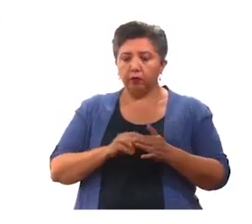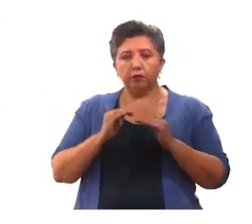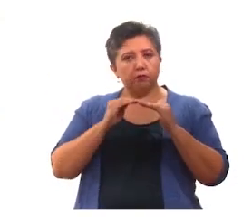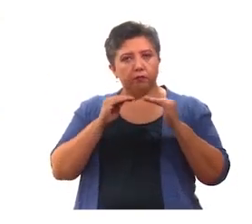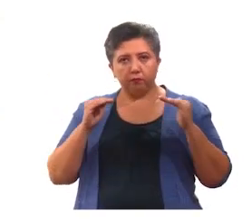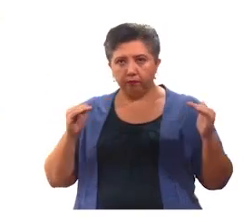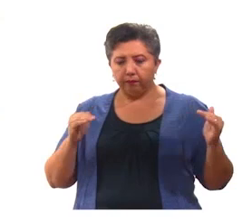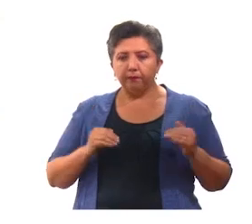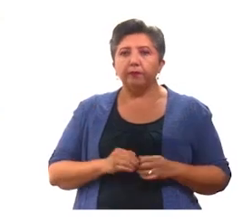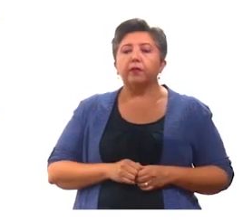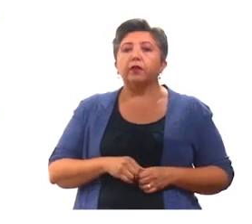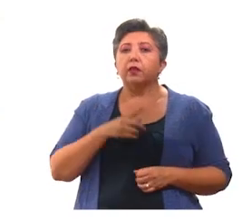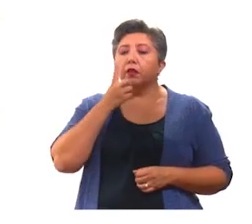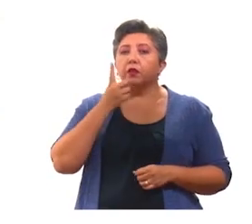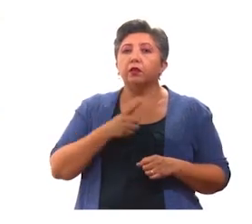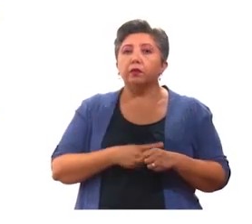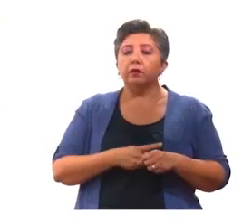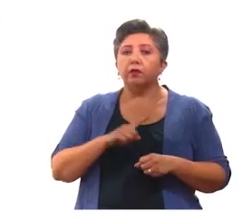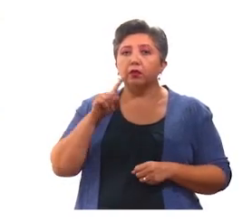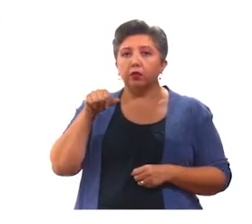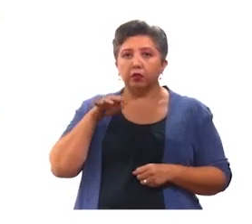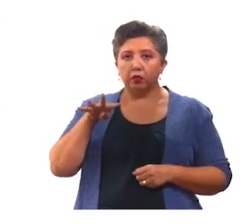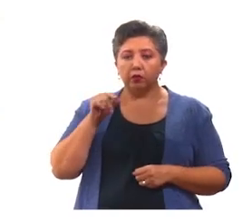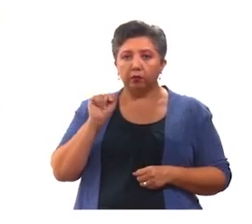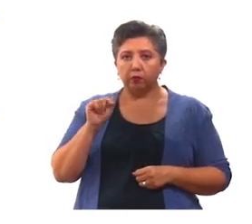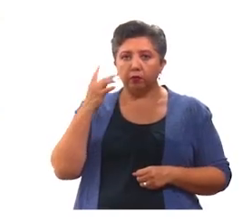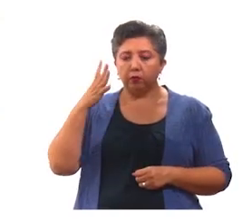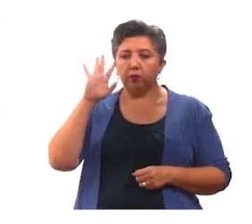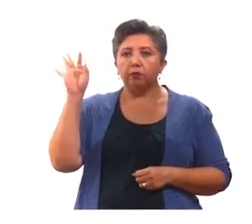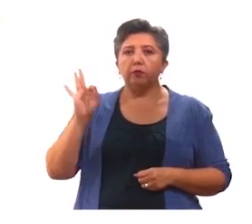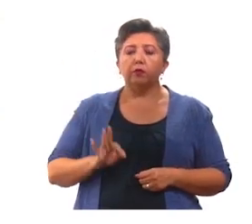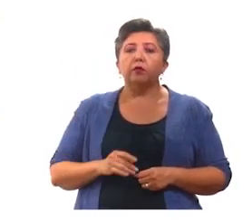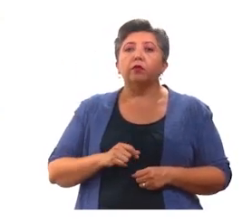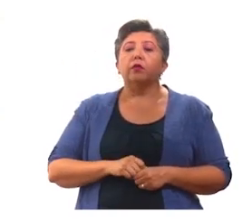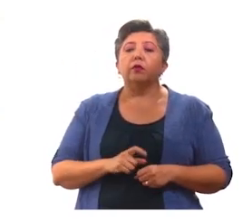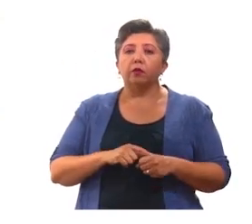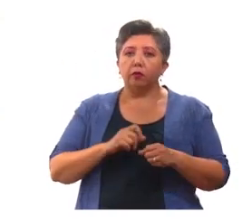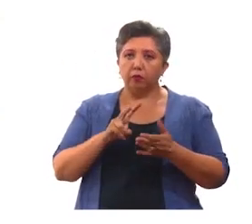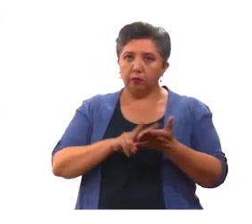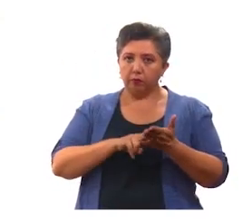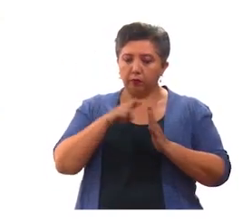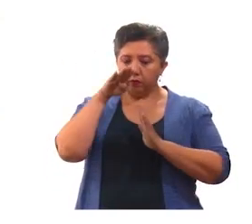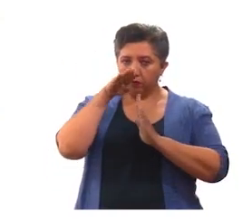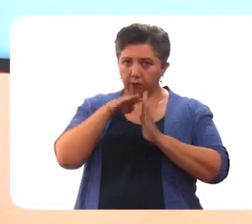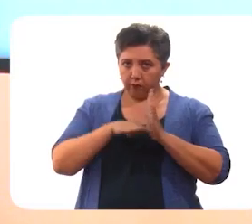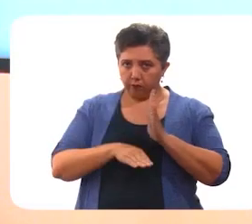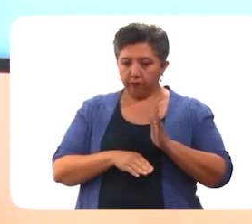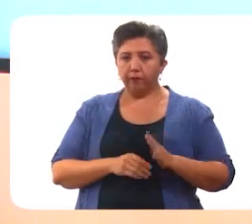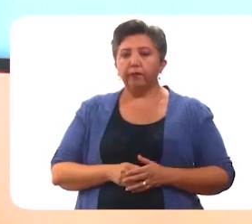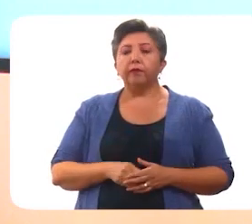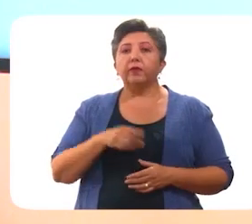estable. La positividad de los casos es del 19.4%. Se encuentra en verde y en descenso.